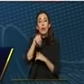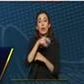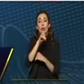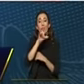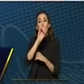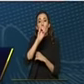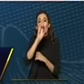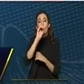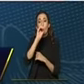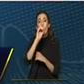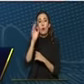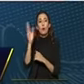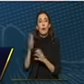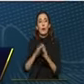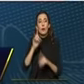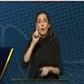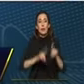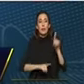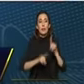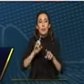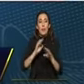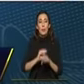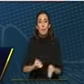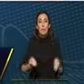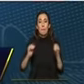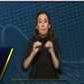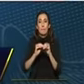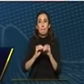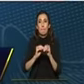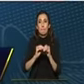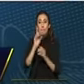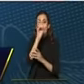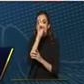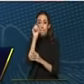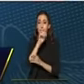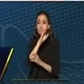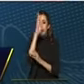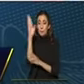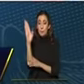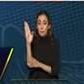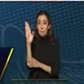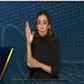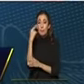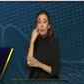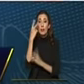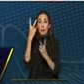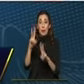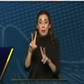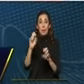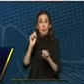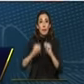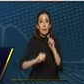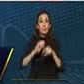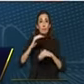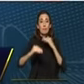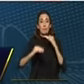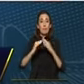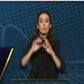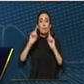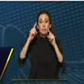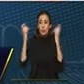Estoy parafraseándolo. Allá, a mano derecha según se va al cielo, lo